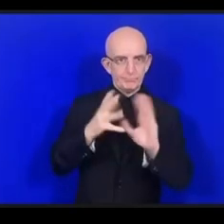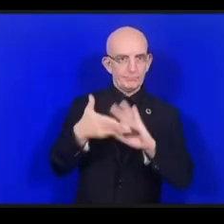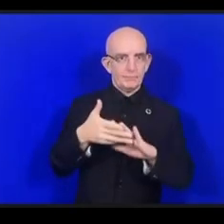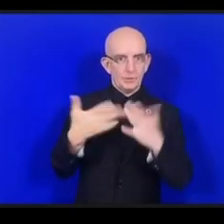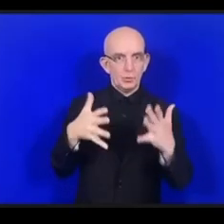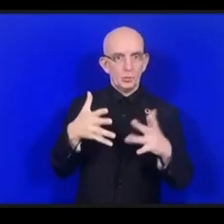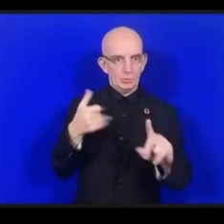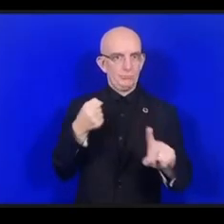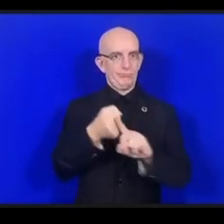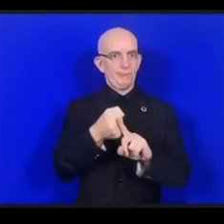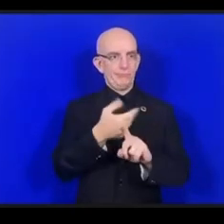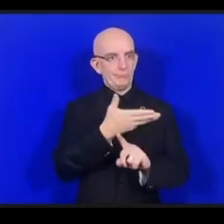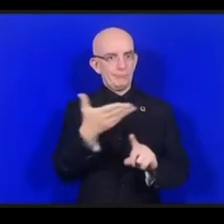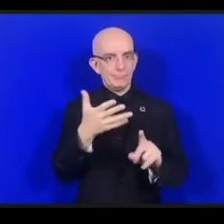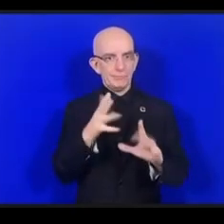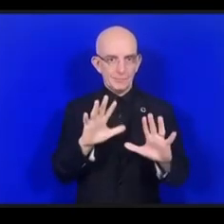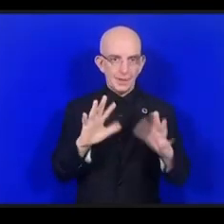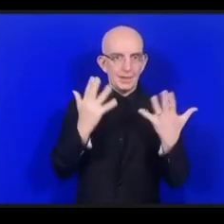internet